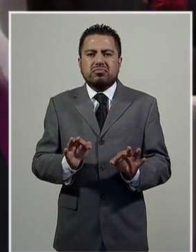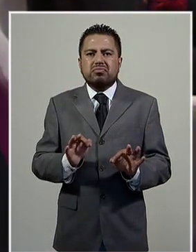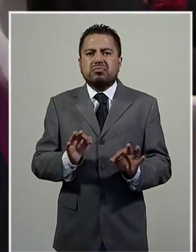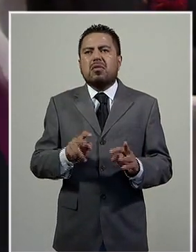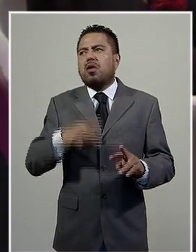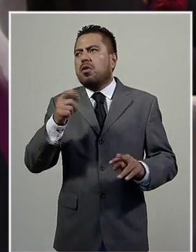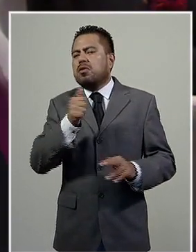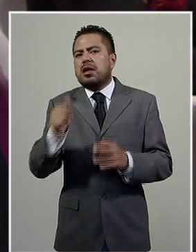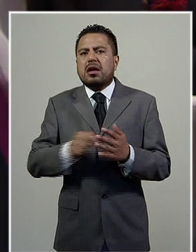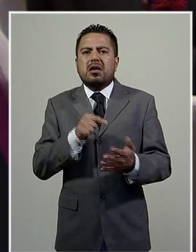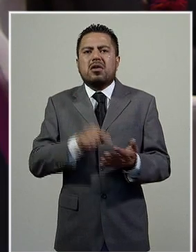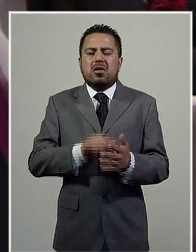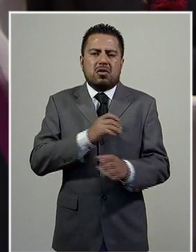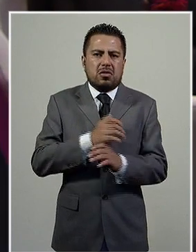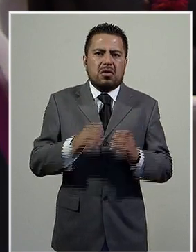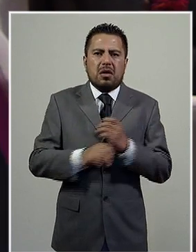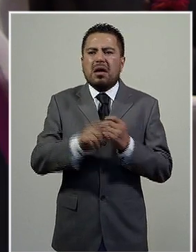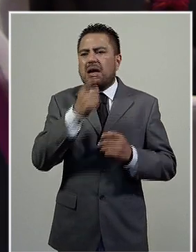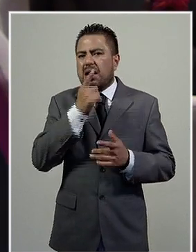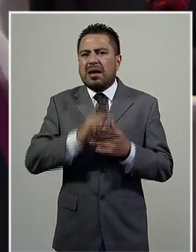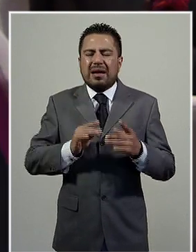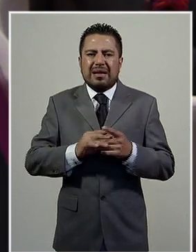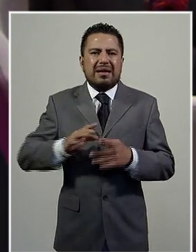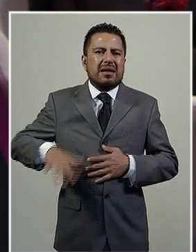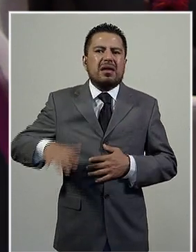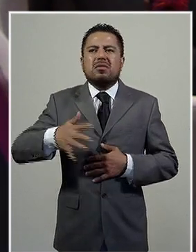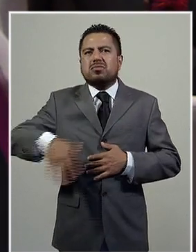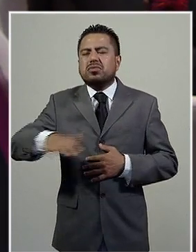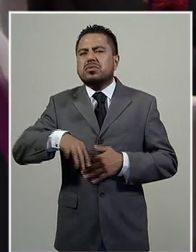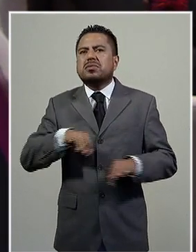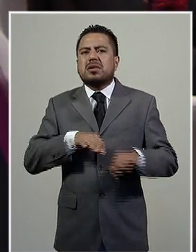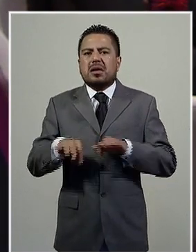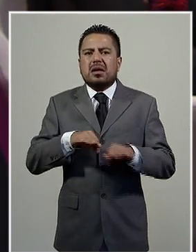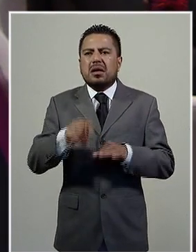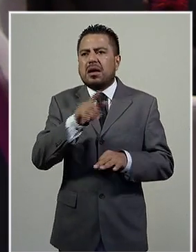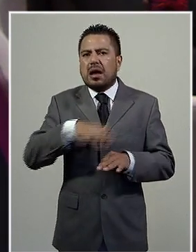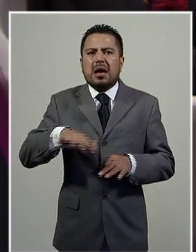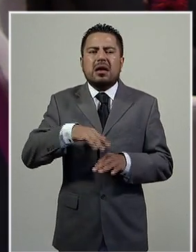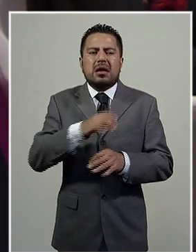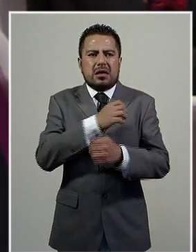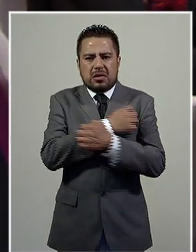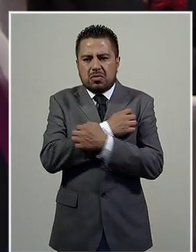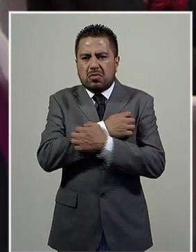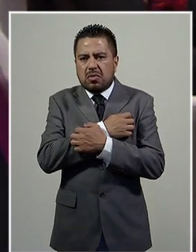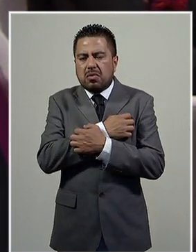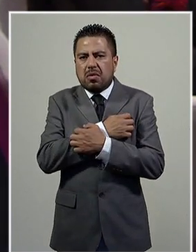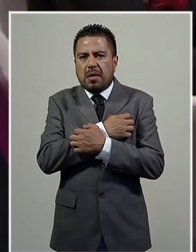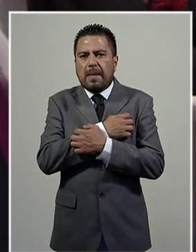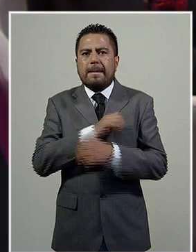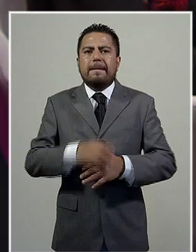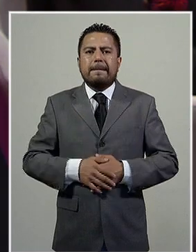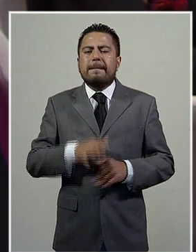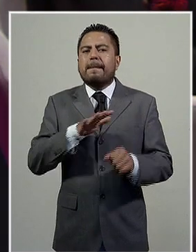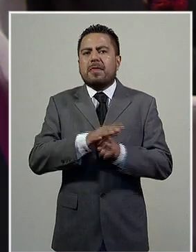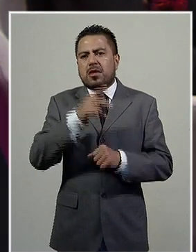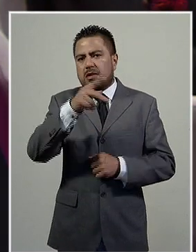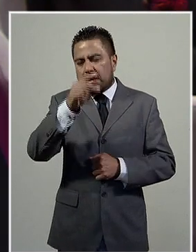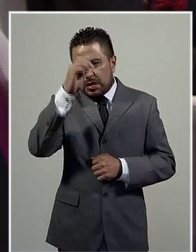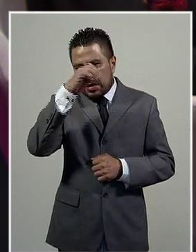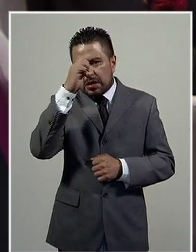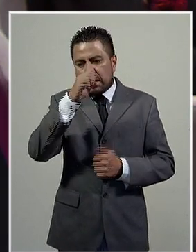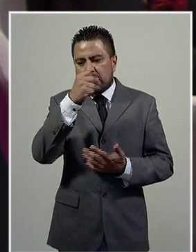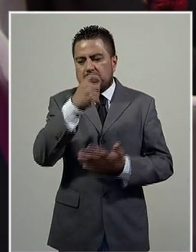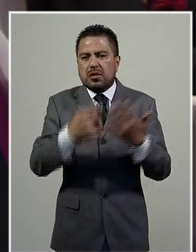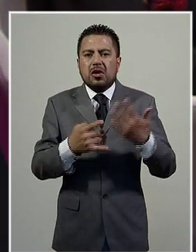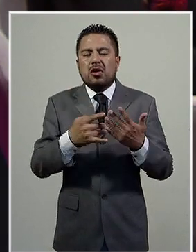por otro lado. Okay. Entonces, hablaste de buscar trabajo, hablaste del sector educativo. Mukia, ¿cuál es tu experiencia? ¿Estos